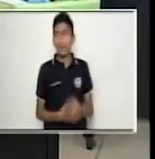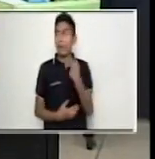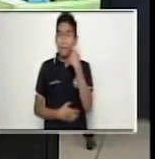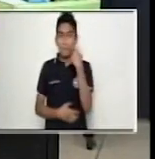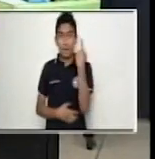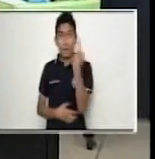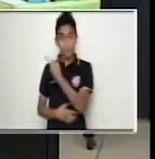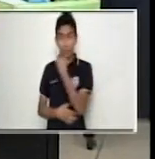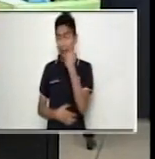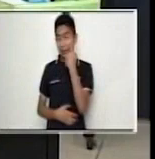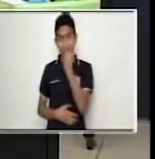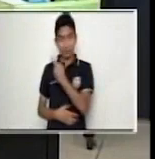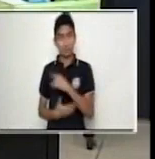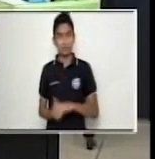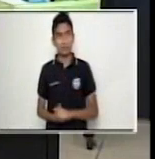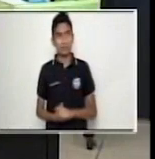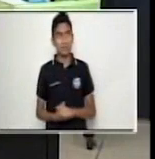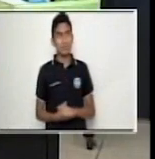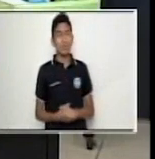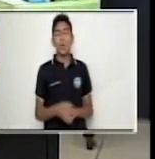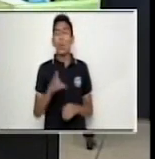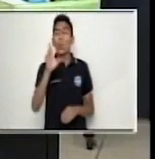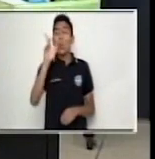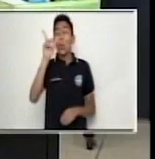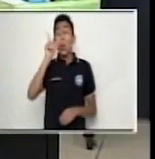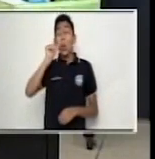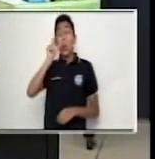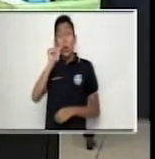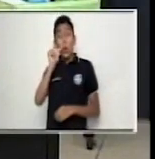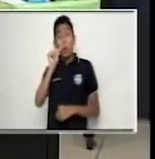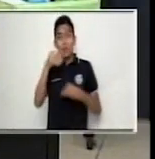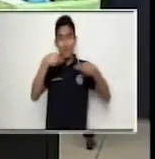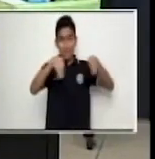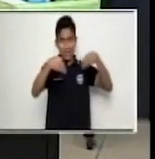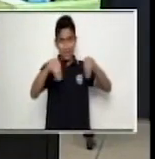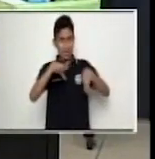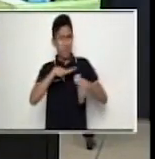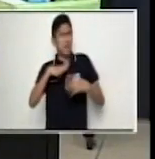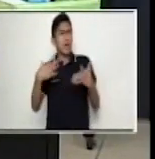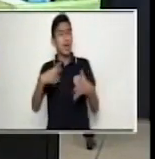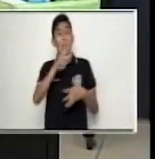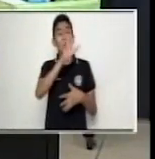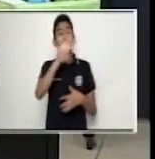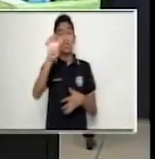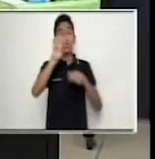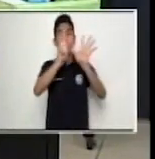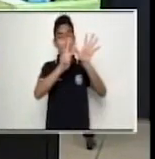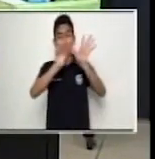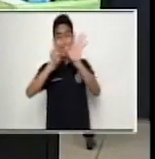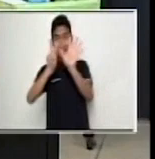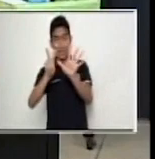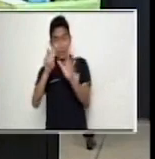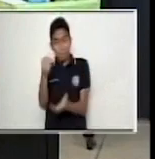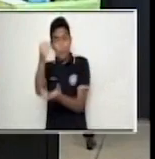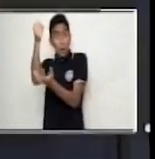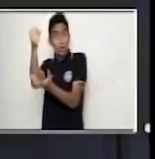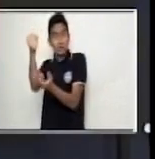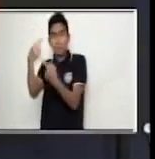Leamos acá, por favor. Un vendedor tenía 487 bolsas, pero